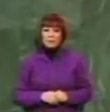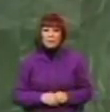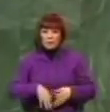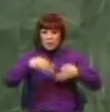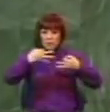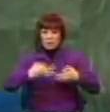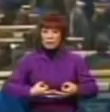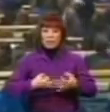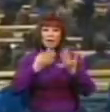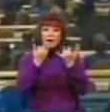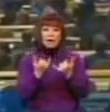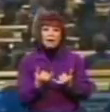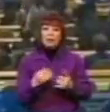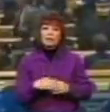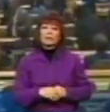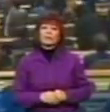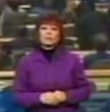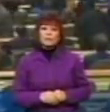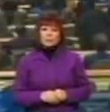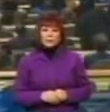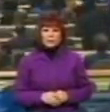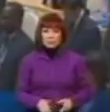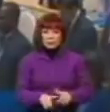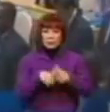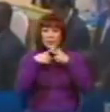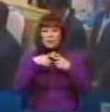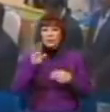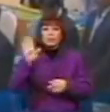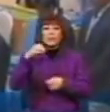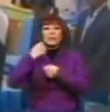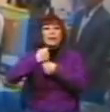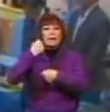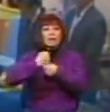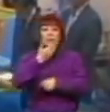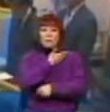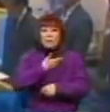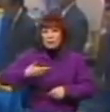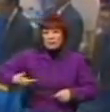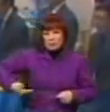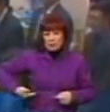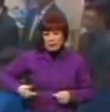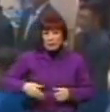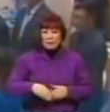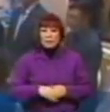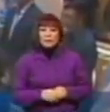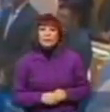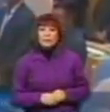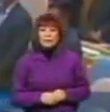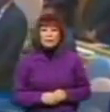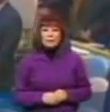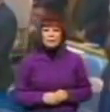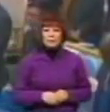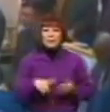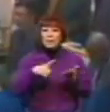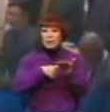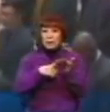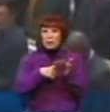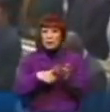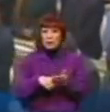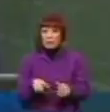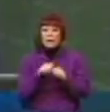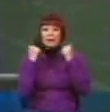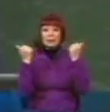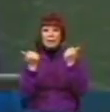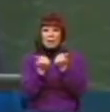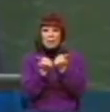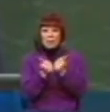Oficialmente, la ex canciller María Fernanda Espinosa inició su trabajo como presidenta del 73º periodo ordinario de sesiones de la Asamblea General de la